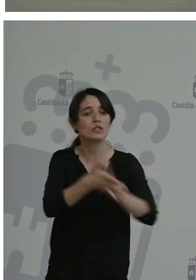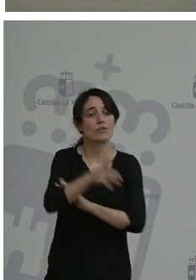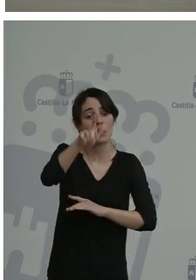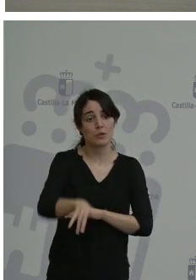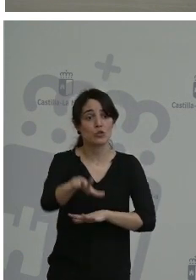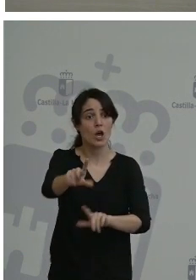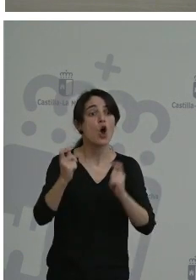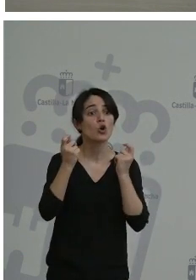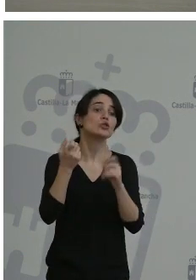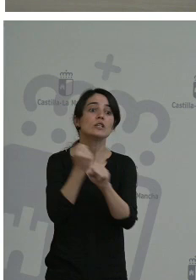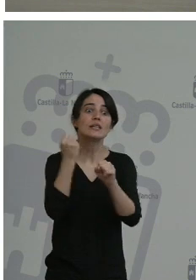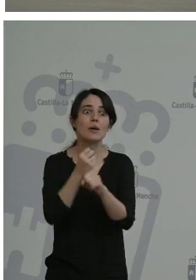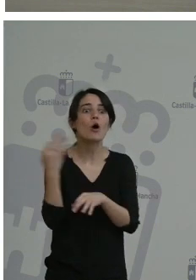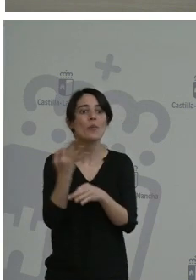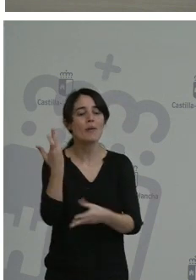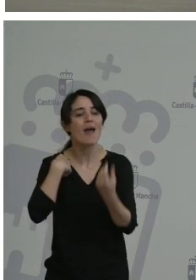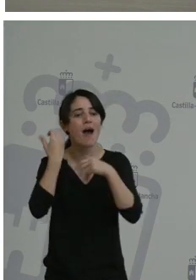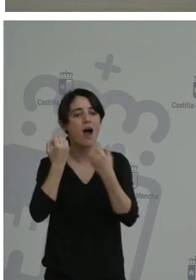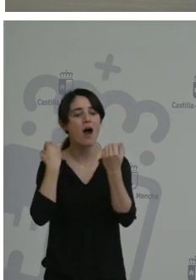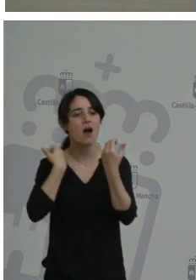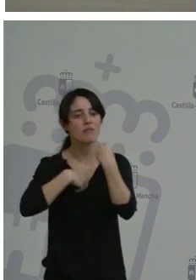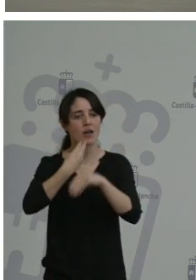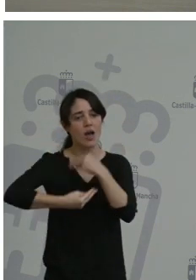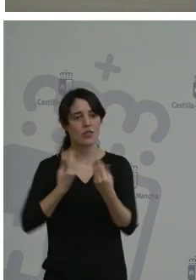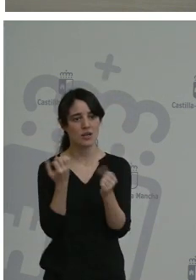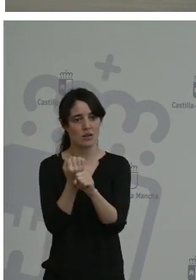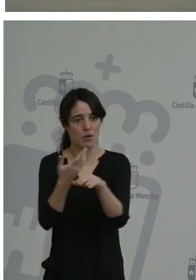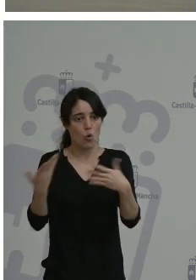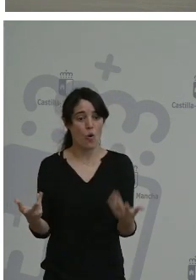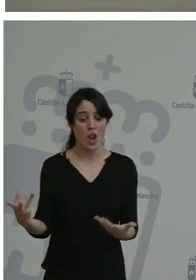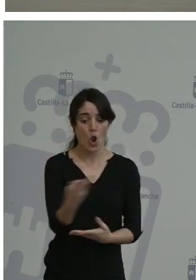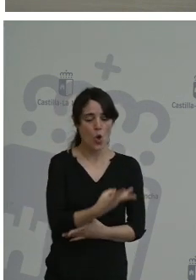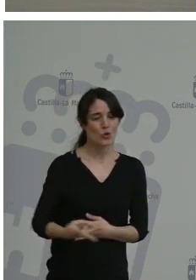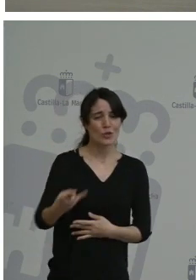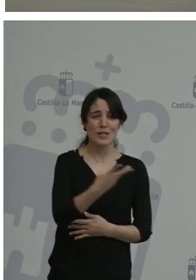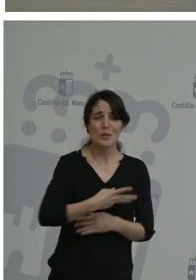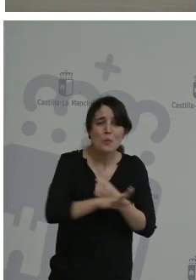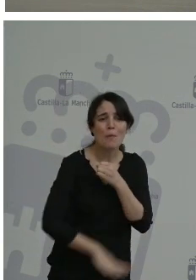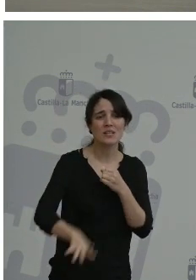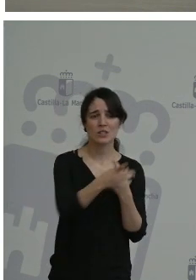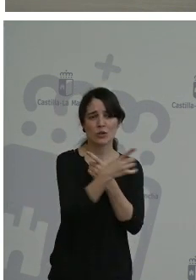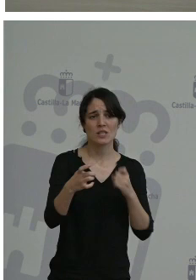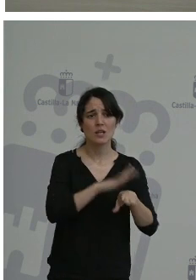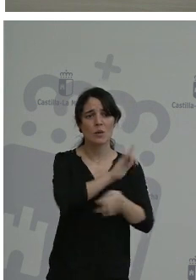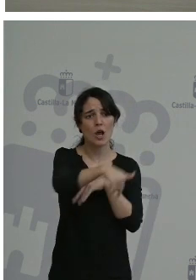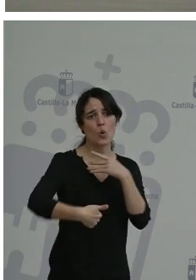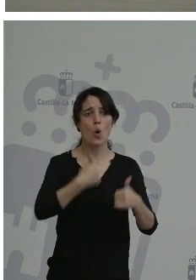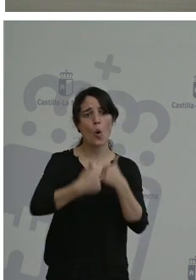angular de la foto, es absolutamente necesaria en estos casos de las pruebas para la discapacidad